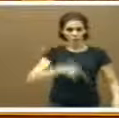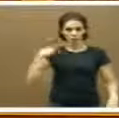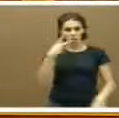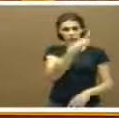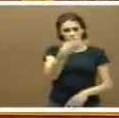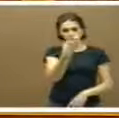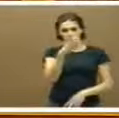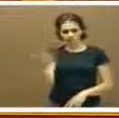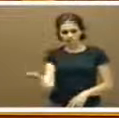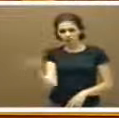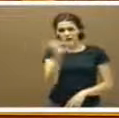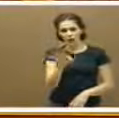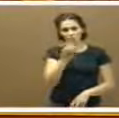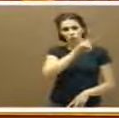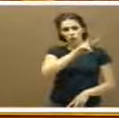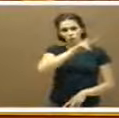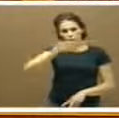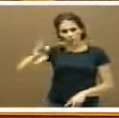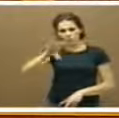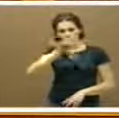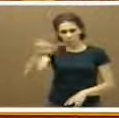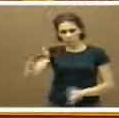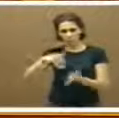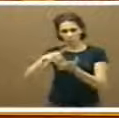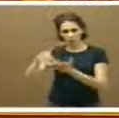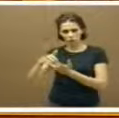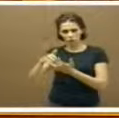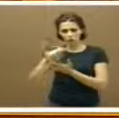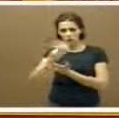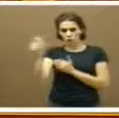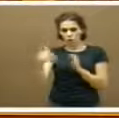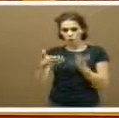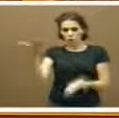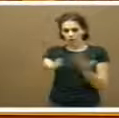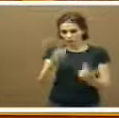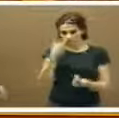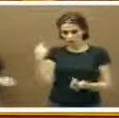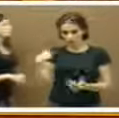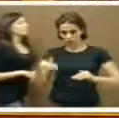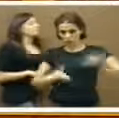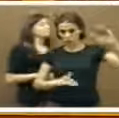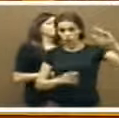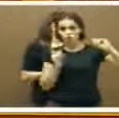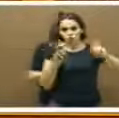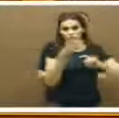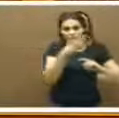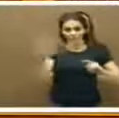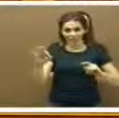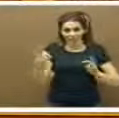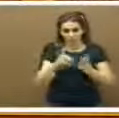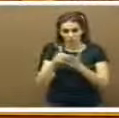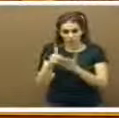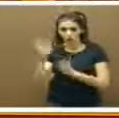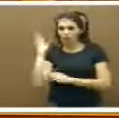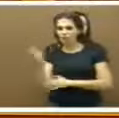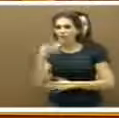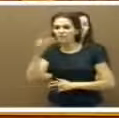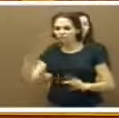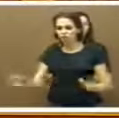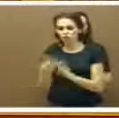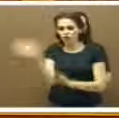o 150 millones del año anterior, solamente 30 ha repercutido en la sociedad